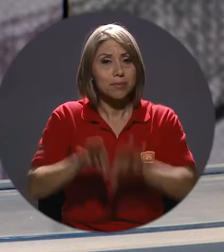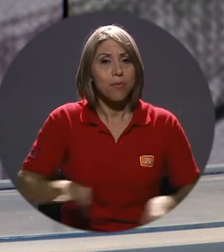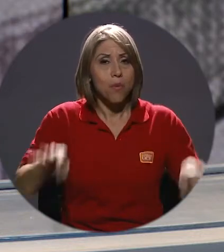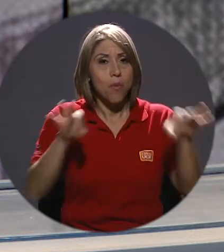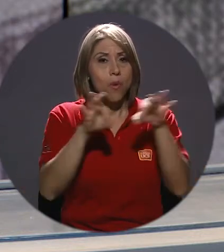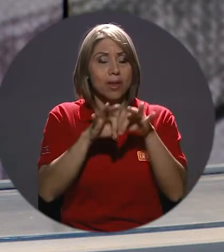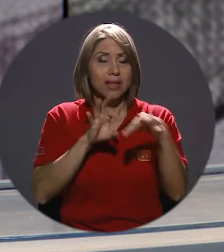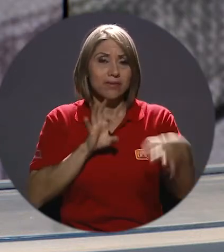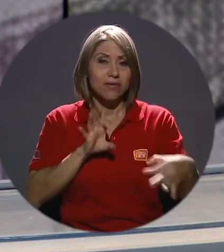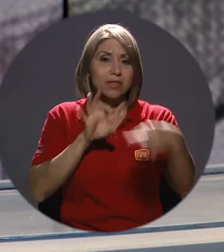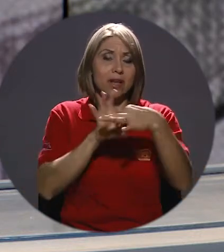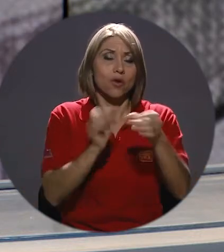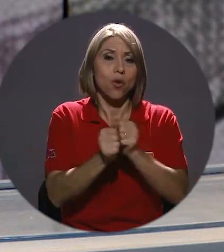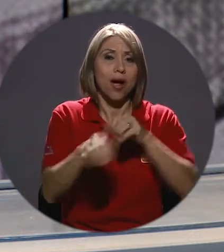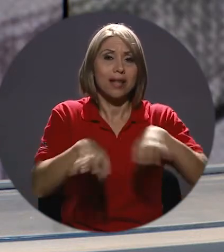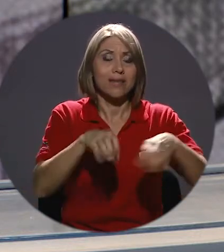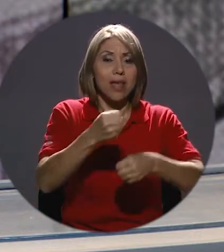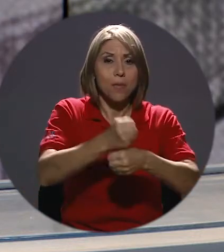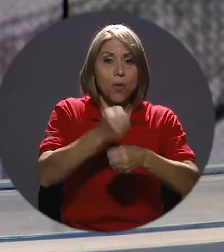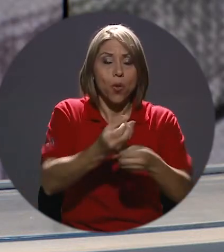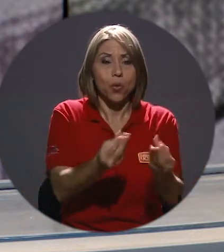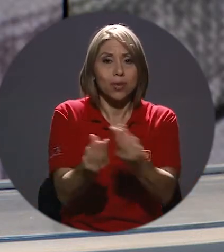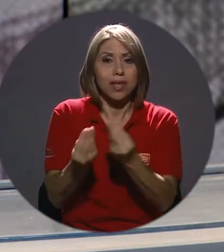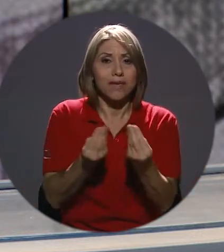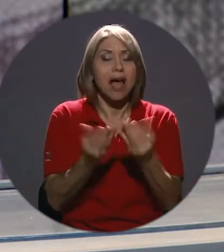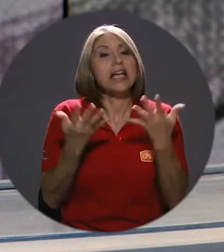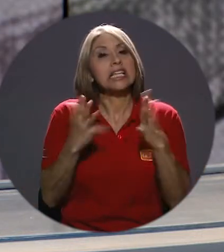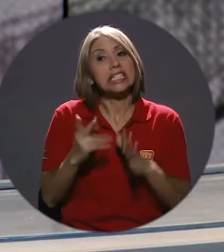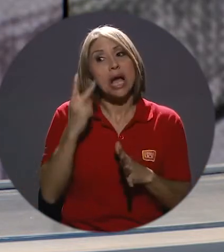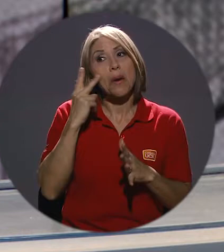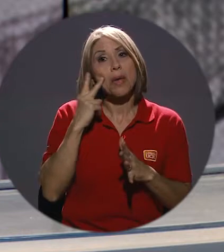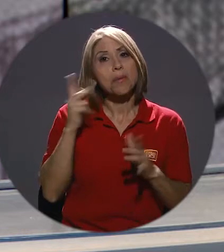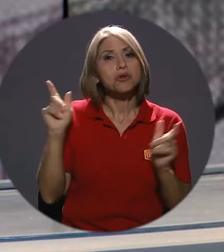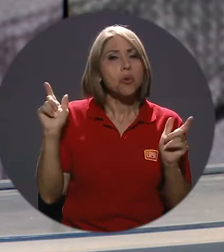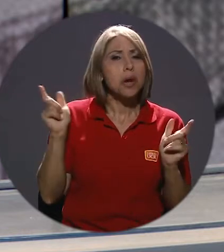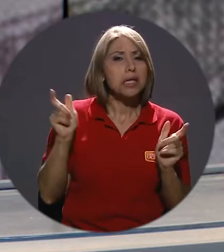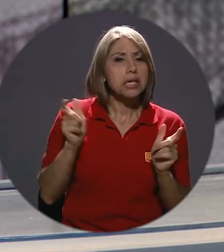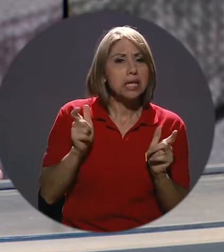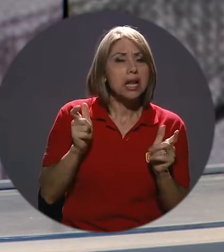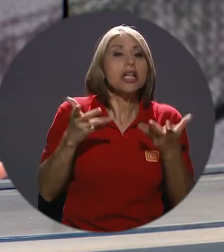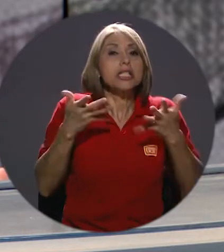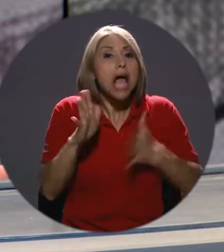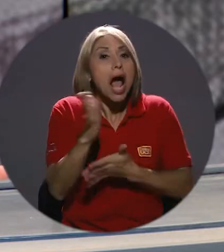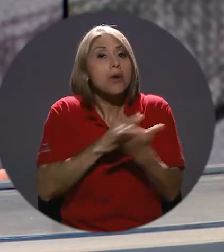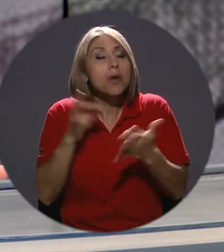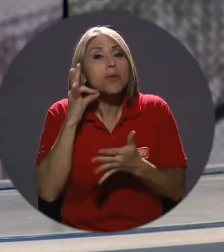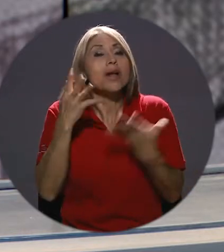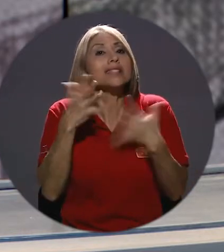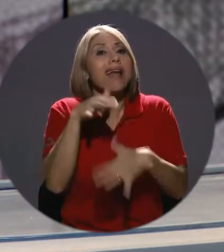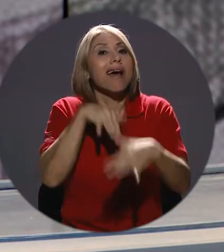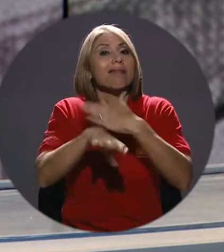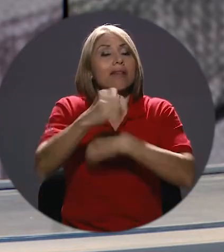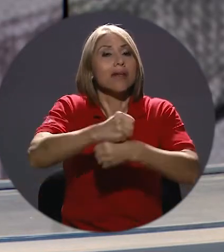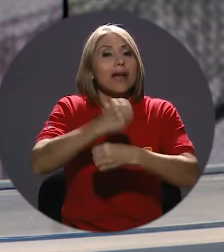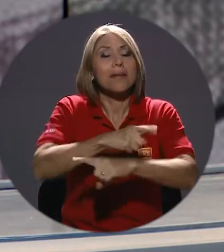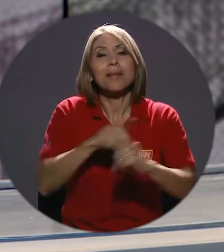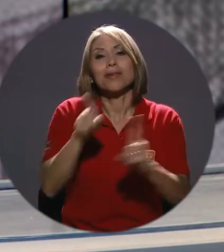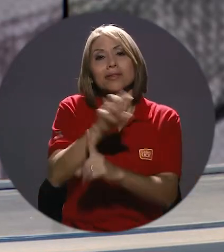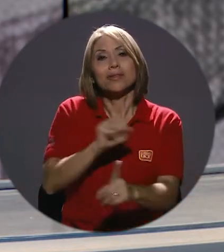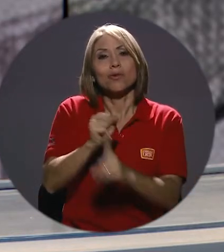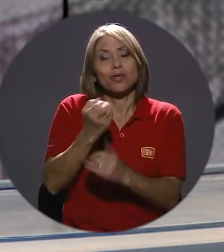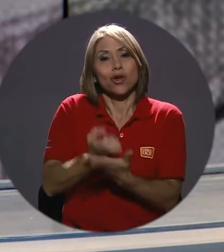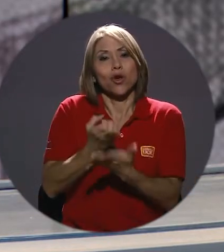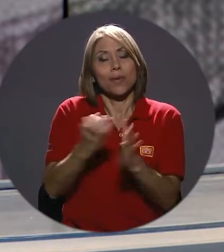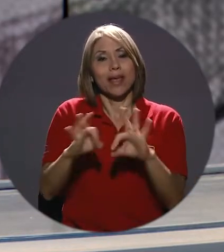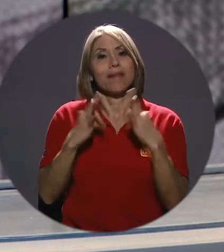actividad productiva. Ya vemos una desaceleración, a pesar de que hay cierta ocupación, la situación económica de muchas familias ha obligado a las personas